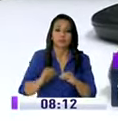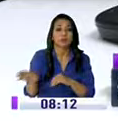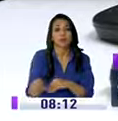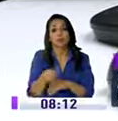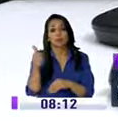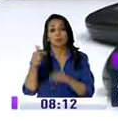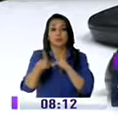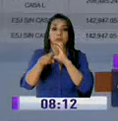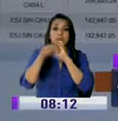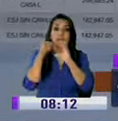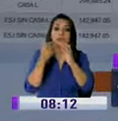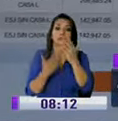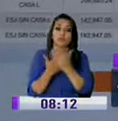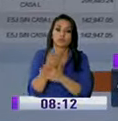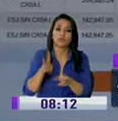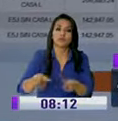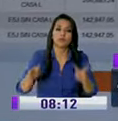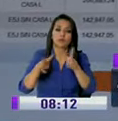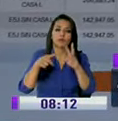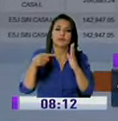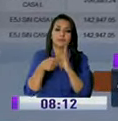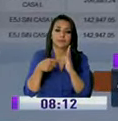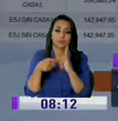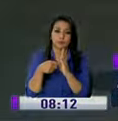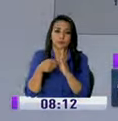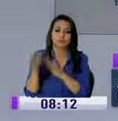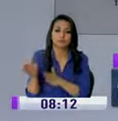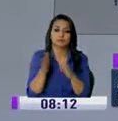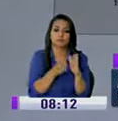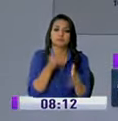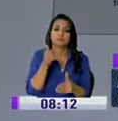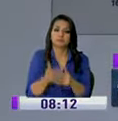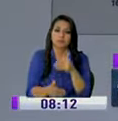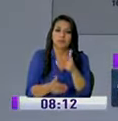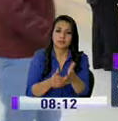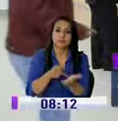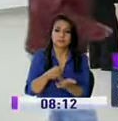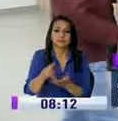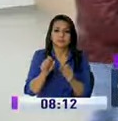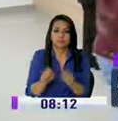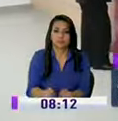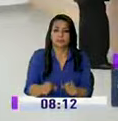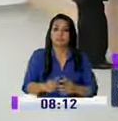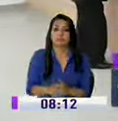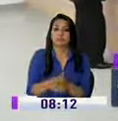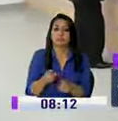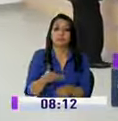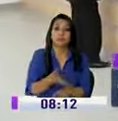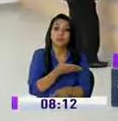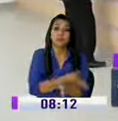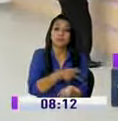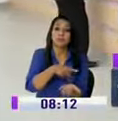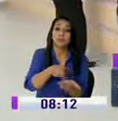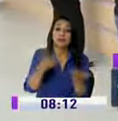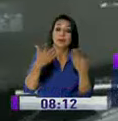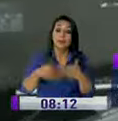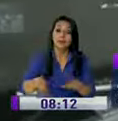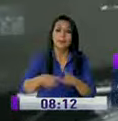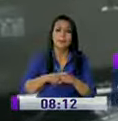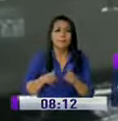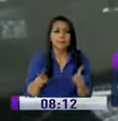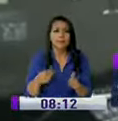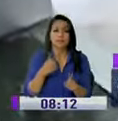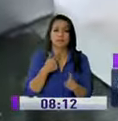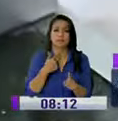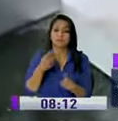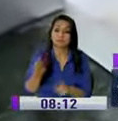podrá revisar el nuevo valor de su impuesto predial y los pasos a seguir para realizar el pago. Si usted ya había cancelado anteriormente y tendría un